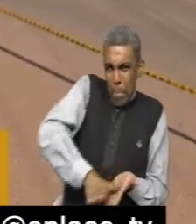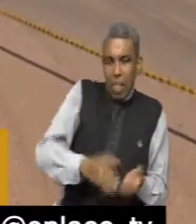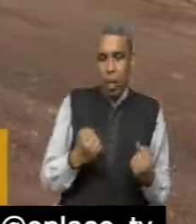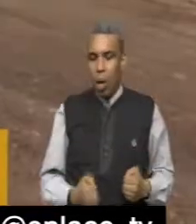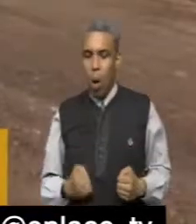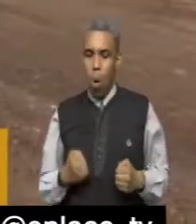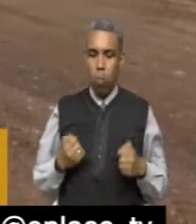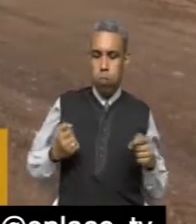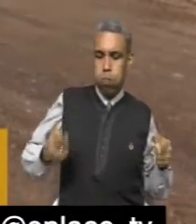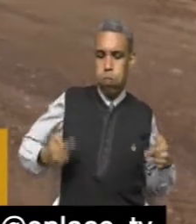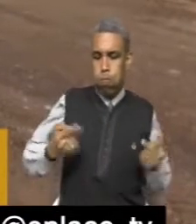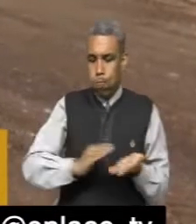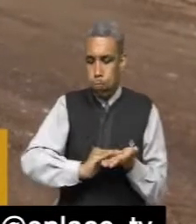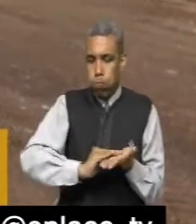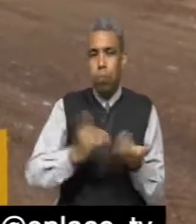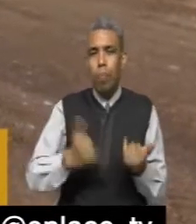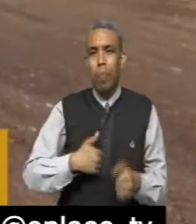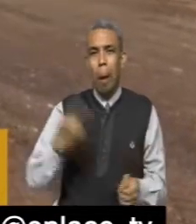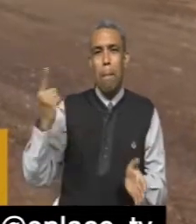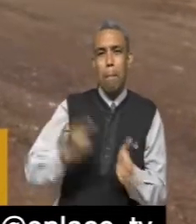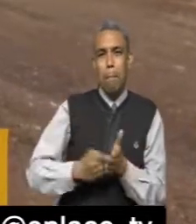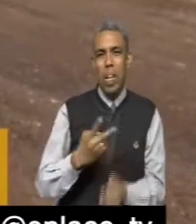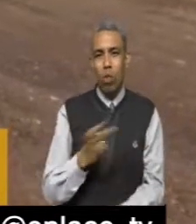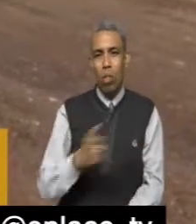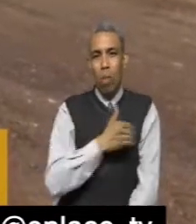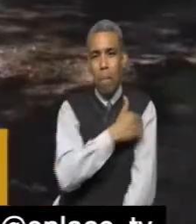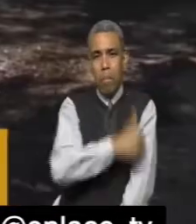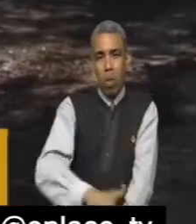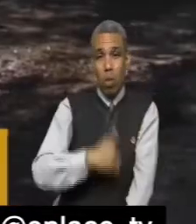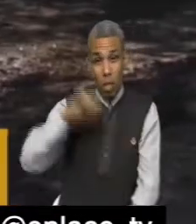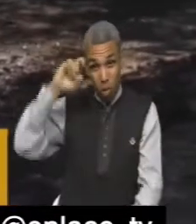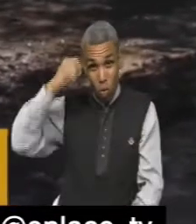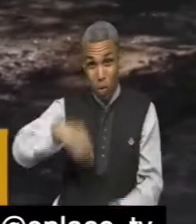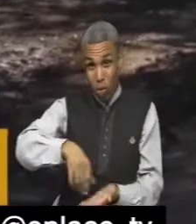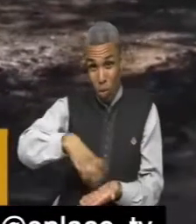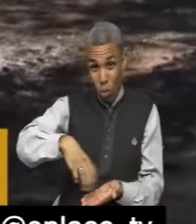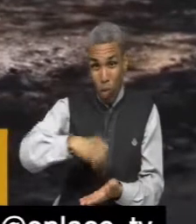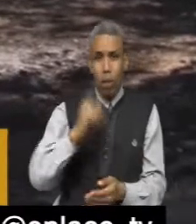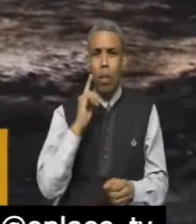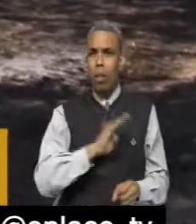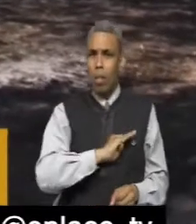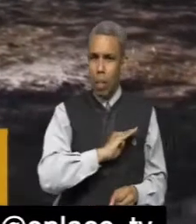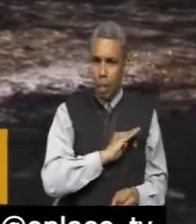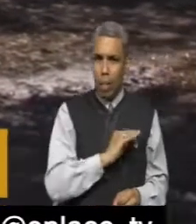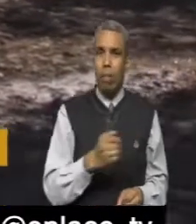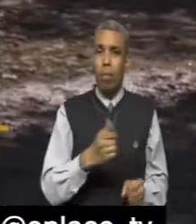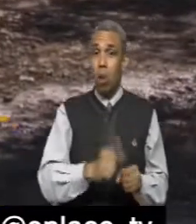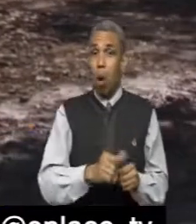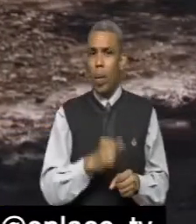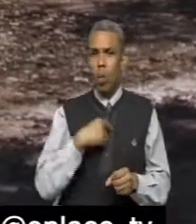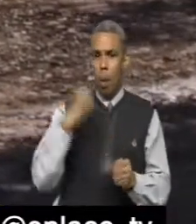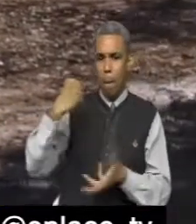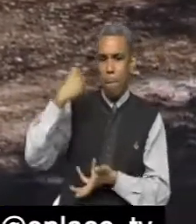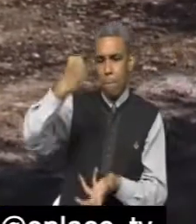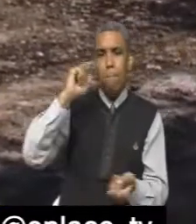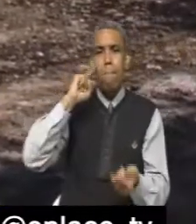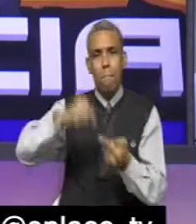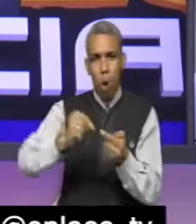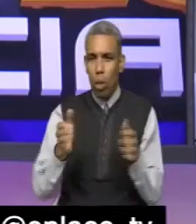pesos es la inversión que hacen la Gobernación de Santander, la Alcaldía de Barranca Bermeja y Ecopetrol para este objetivo.